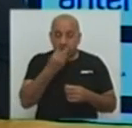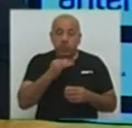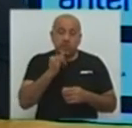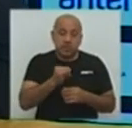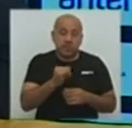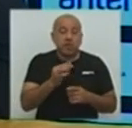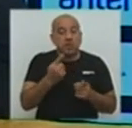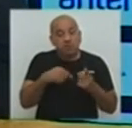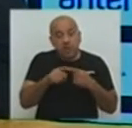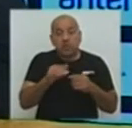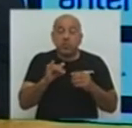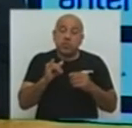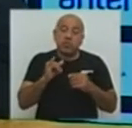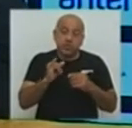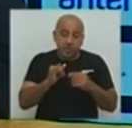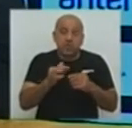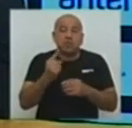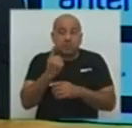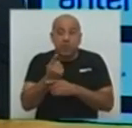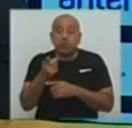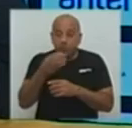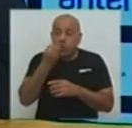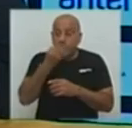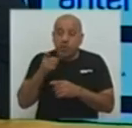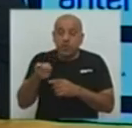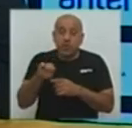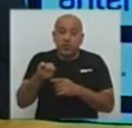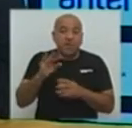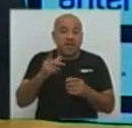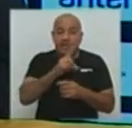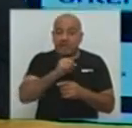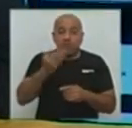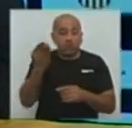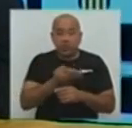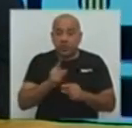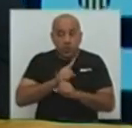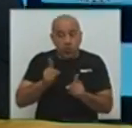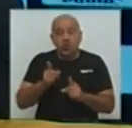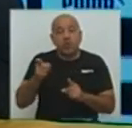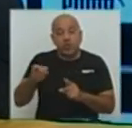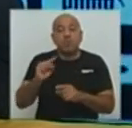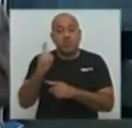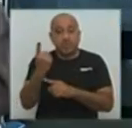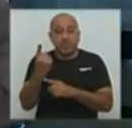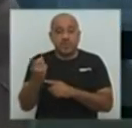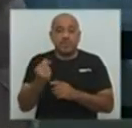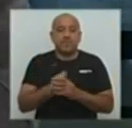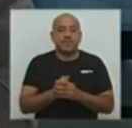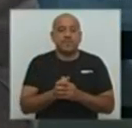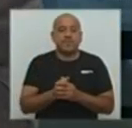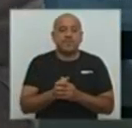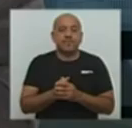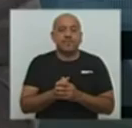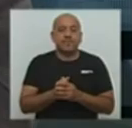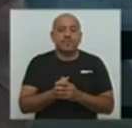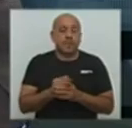alcanzó para ser primeros y serán buenos esos muchachos que sin rendir al máximo sus posibilidades terminaron primeros me quedo con